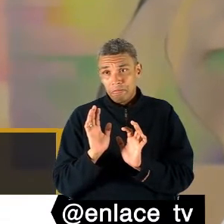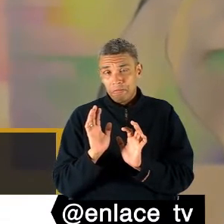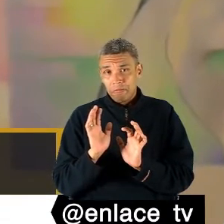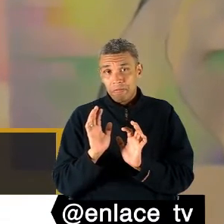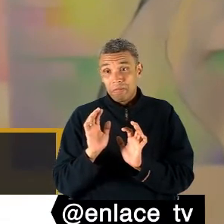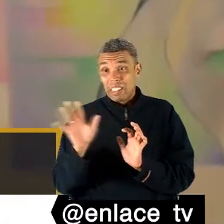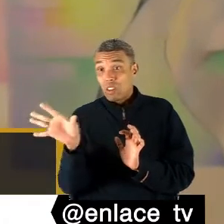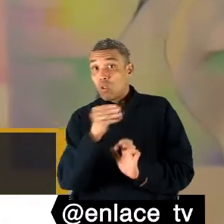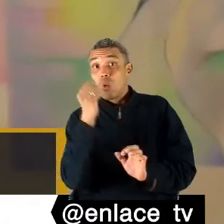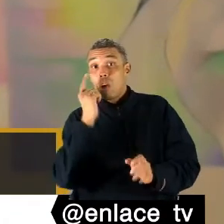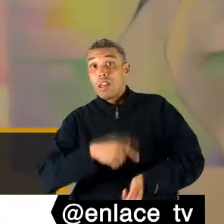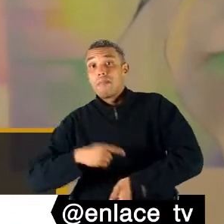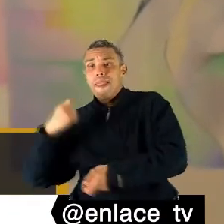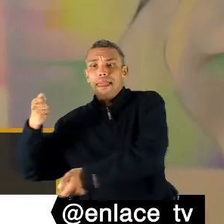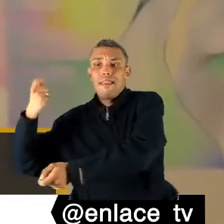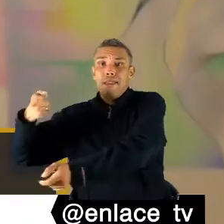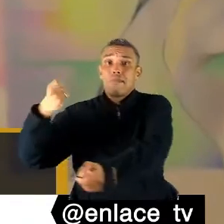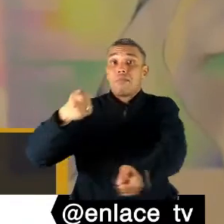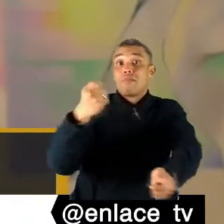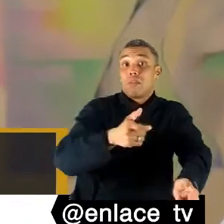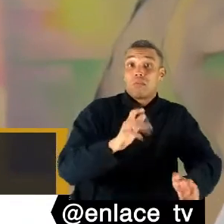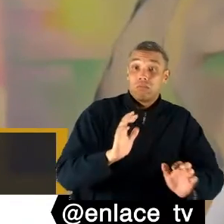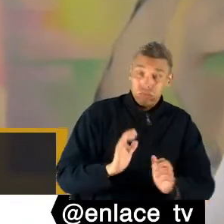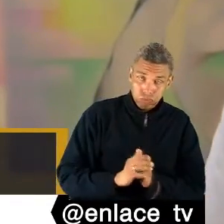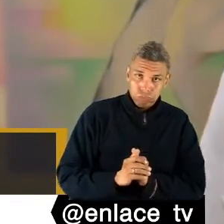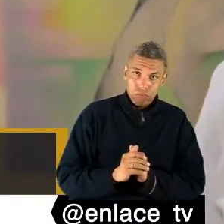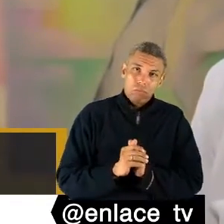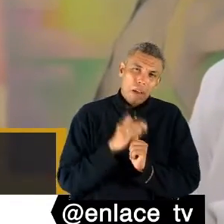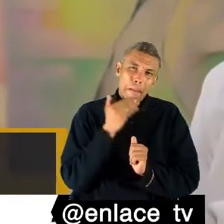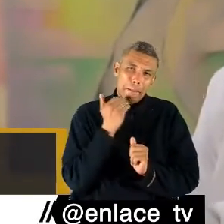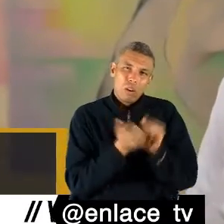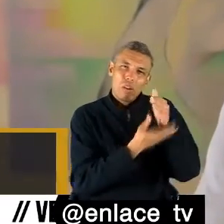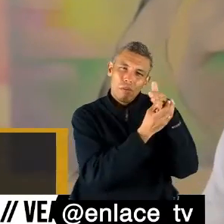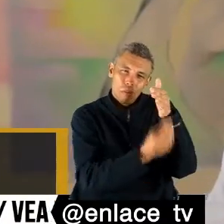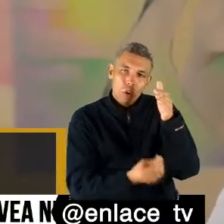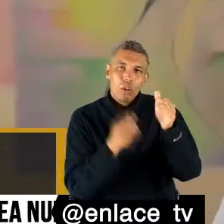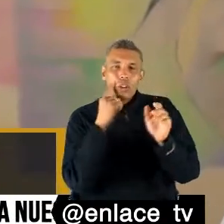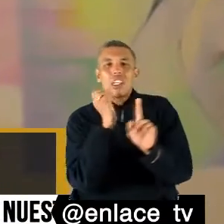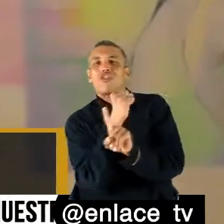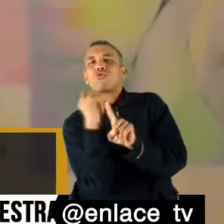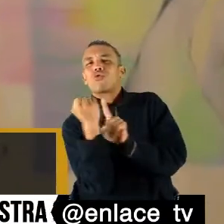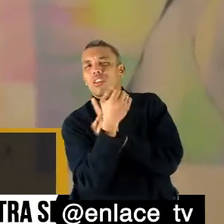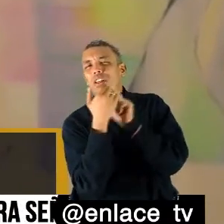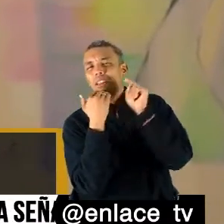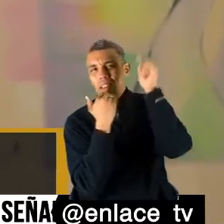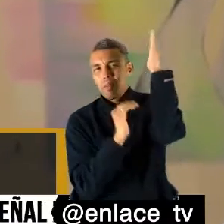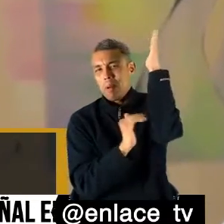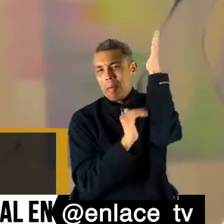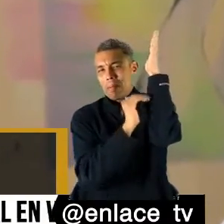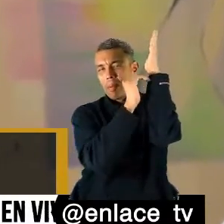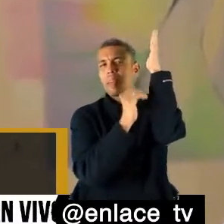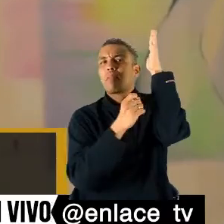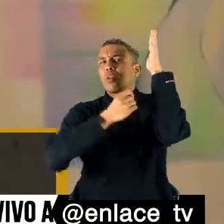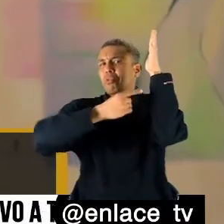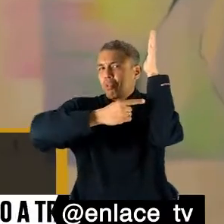esta población que tiene este problema. Sí, cuando tenemos dineros que provienen